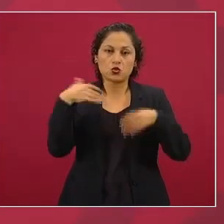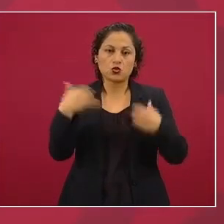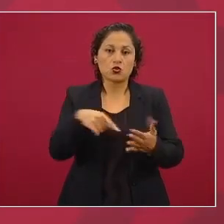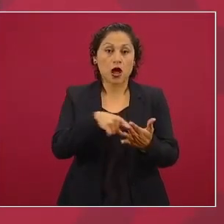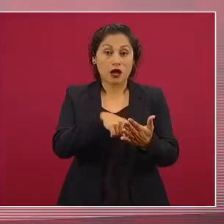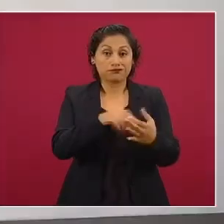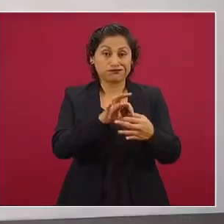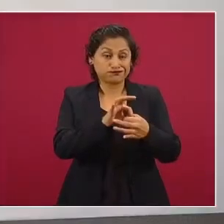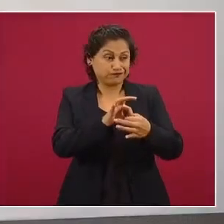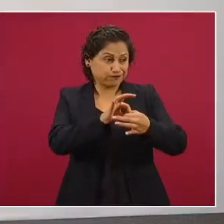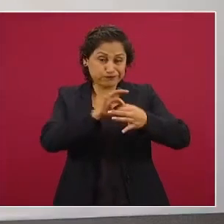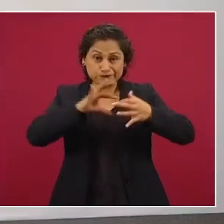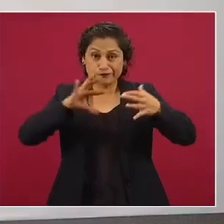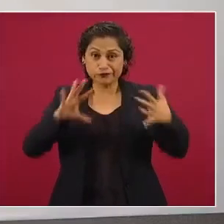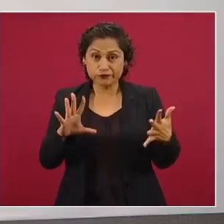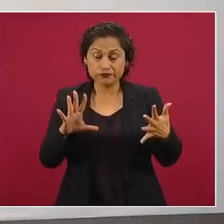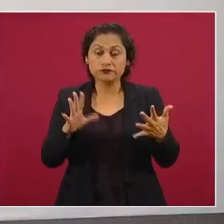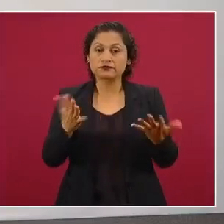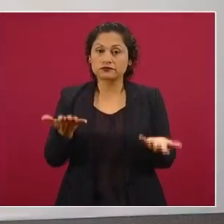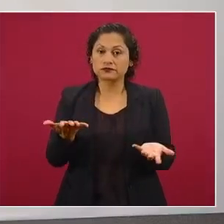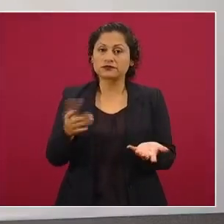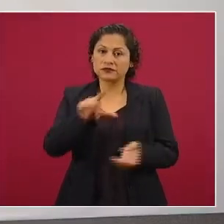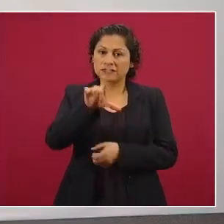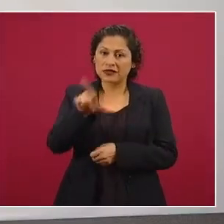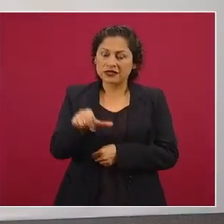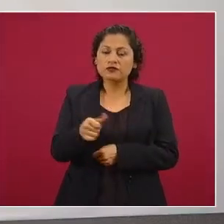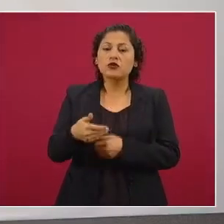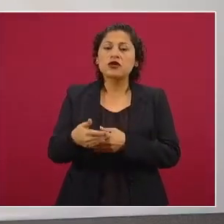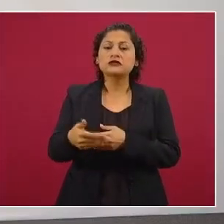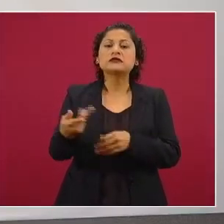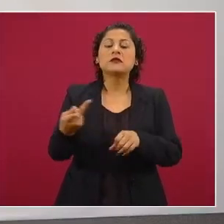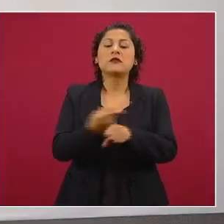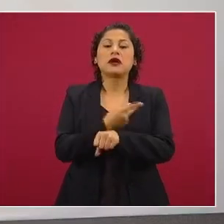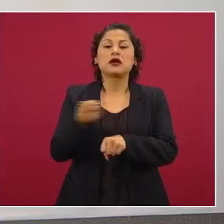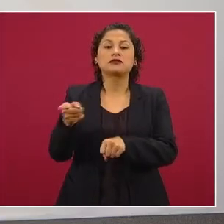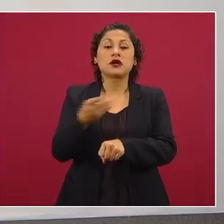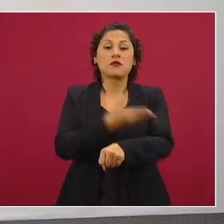Entonces se queda Madero sin base